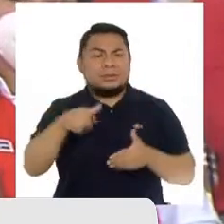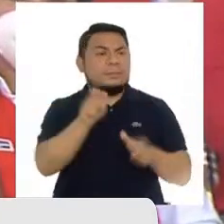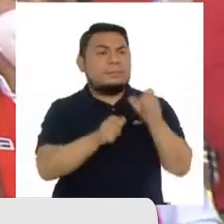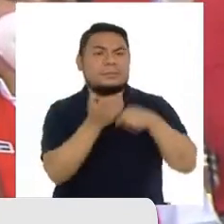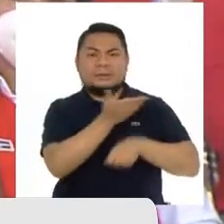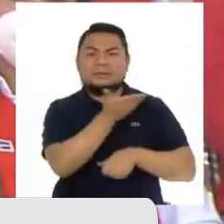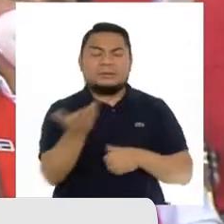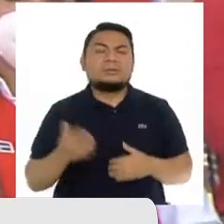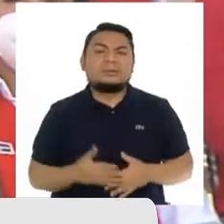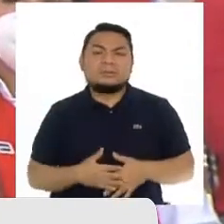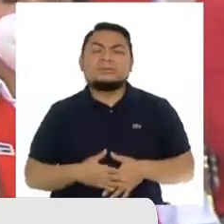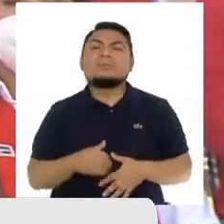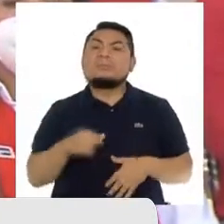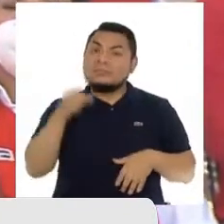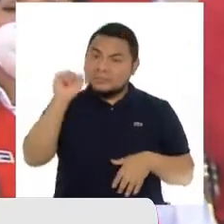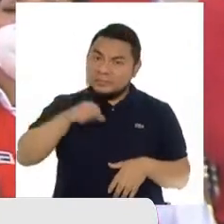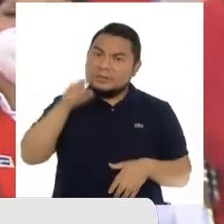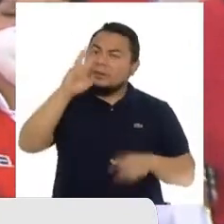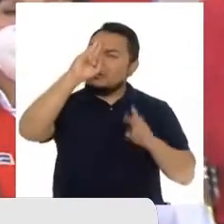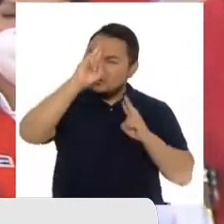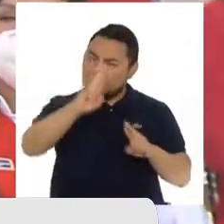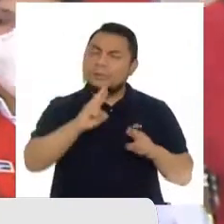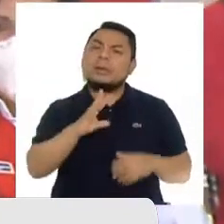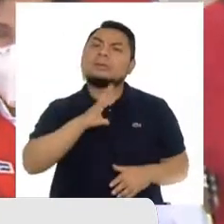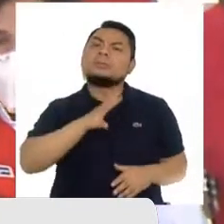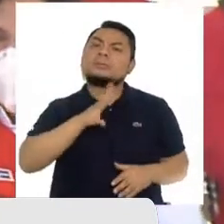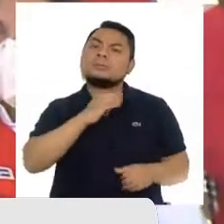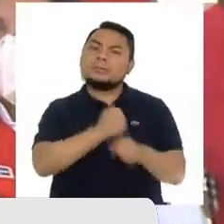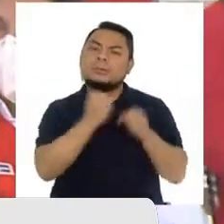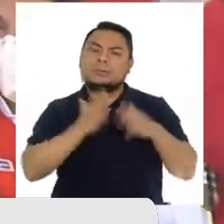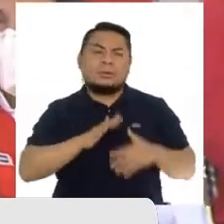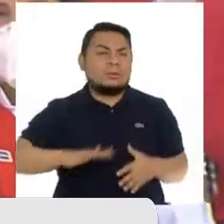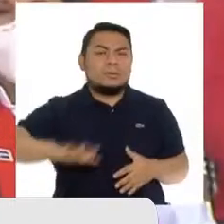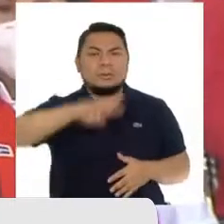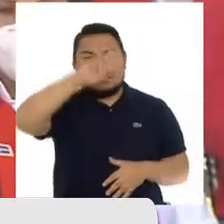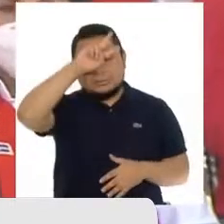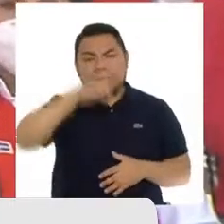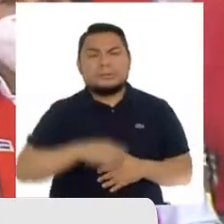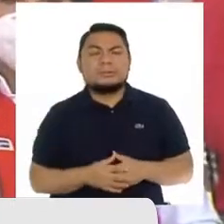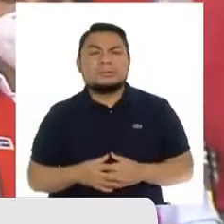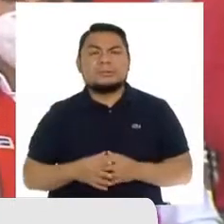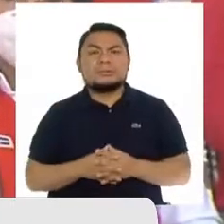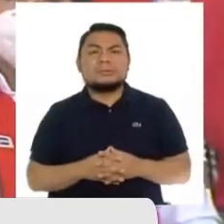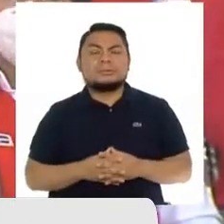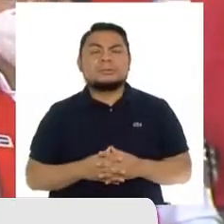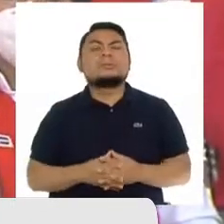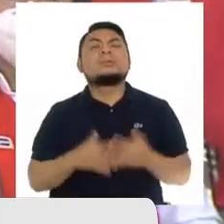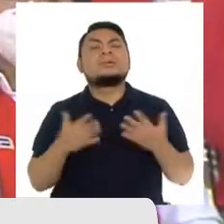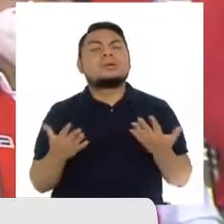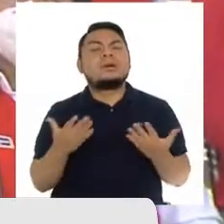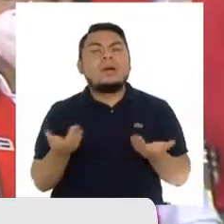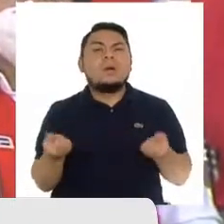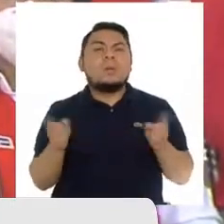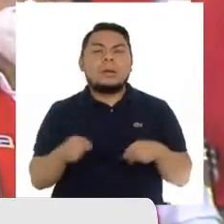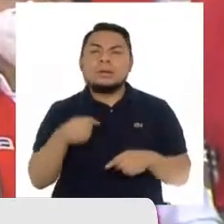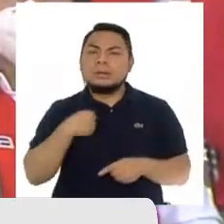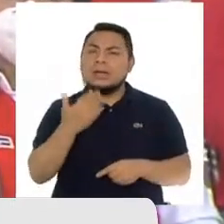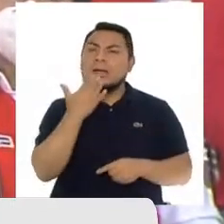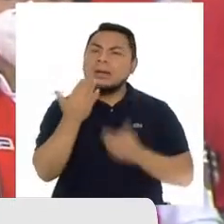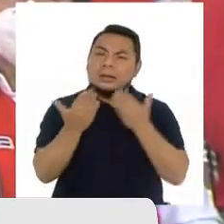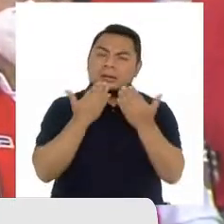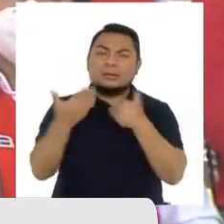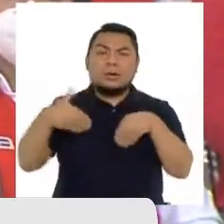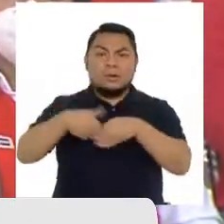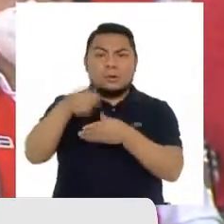con respeto y trato digno a los trabajadores del país cada vez que hablo de renegociar un